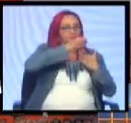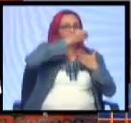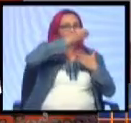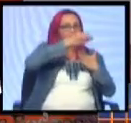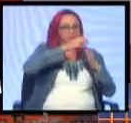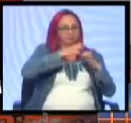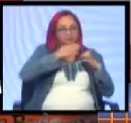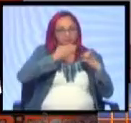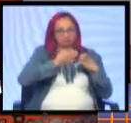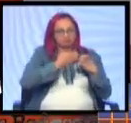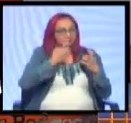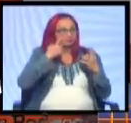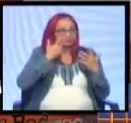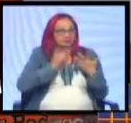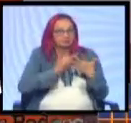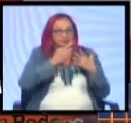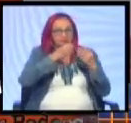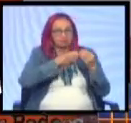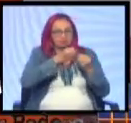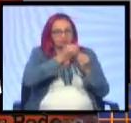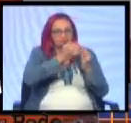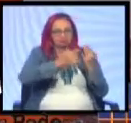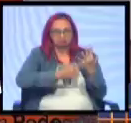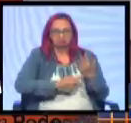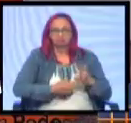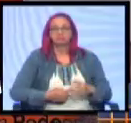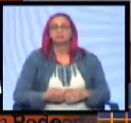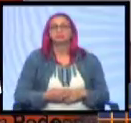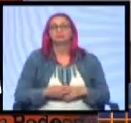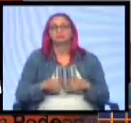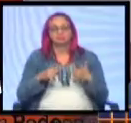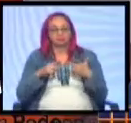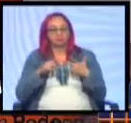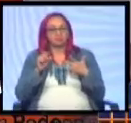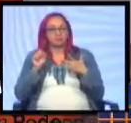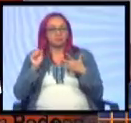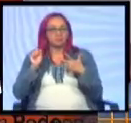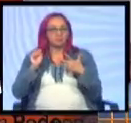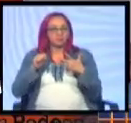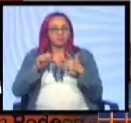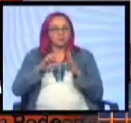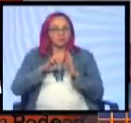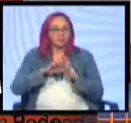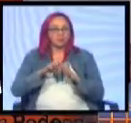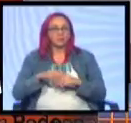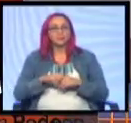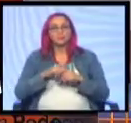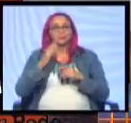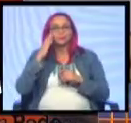un equipo para tal organización, para poder,